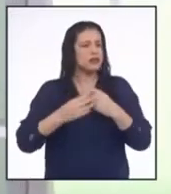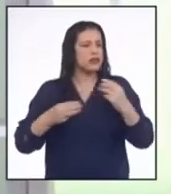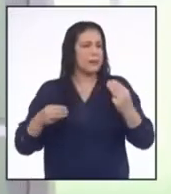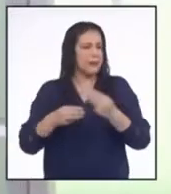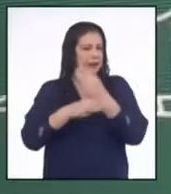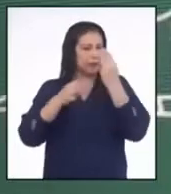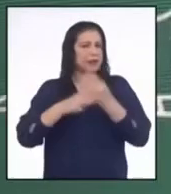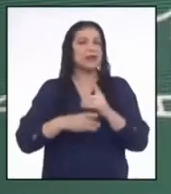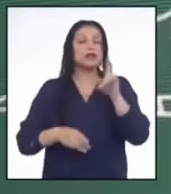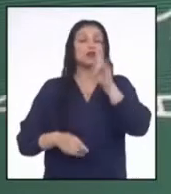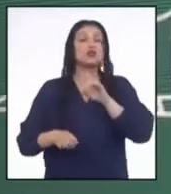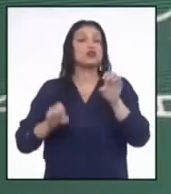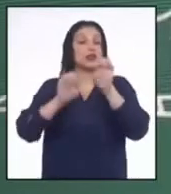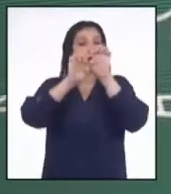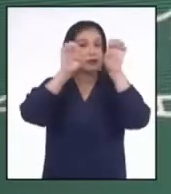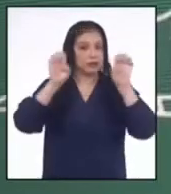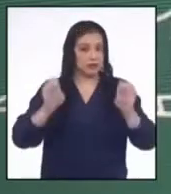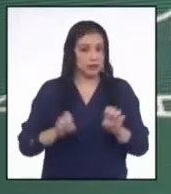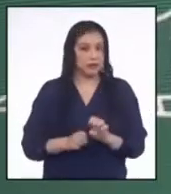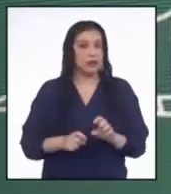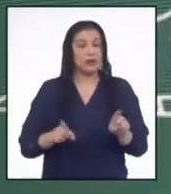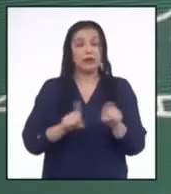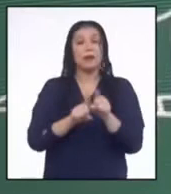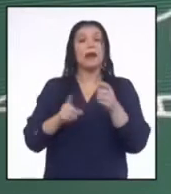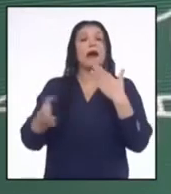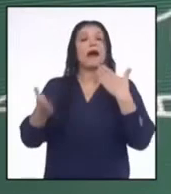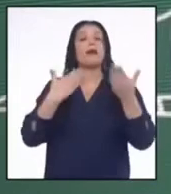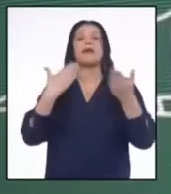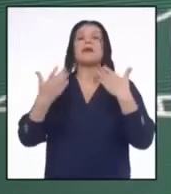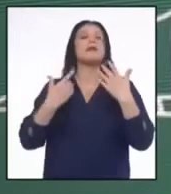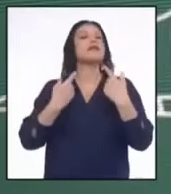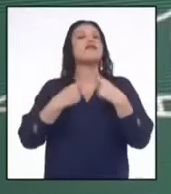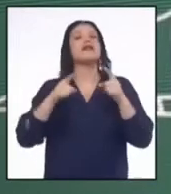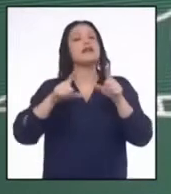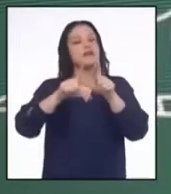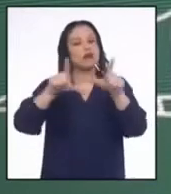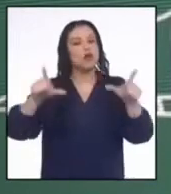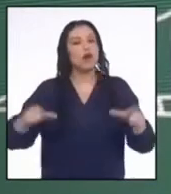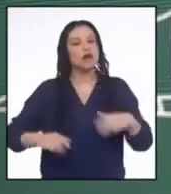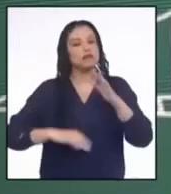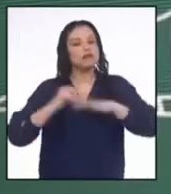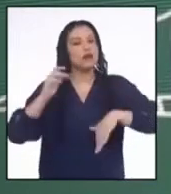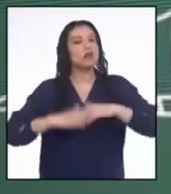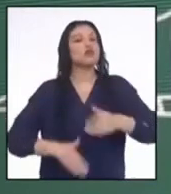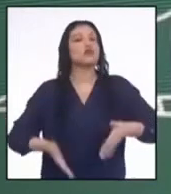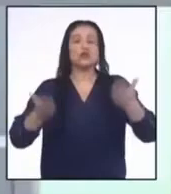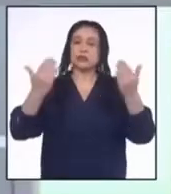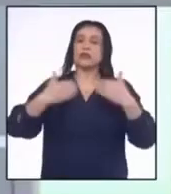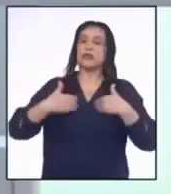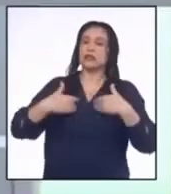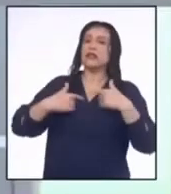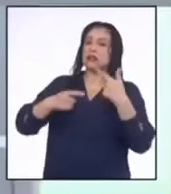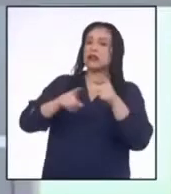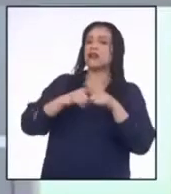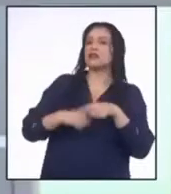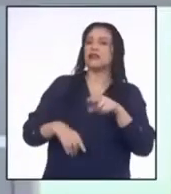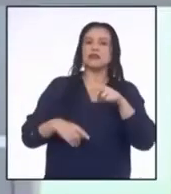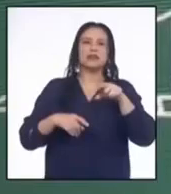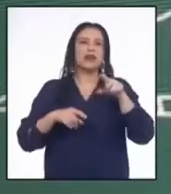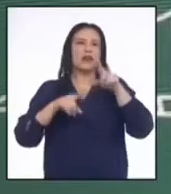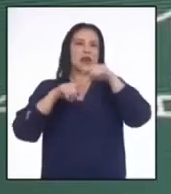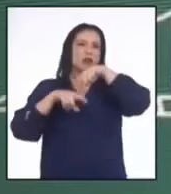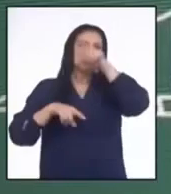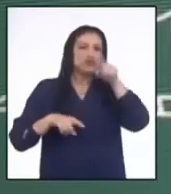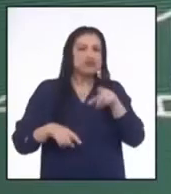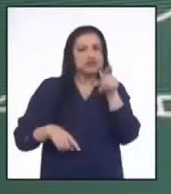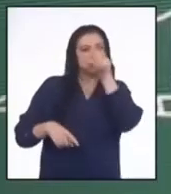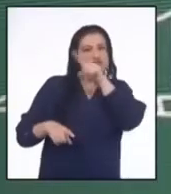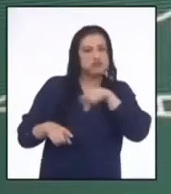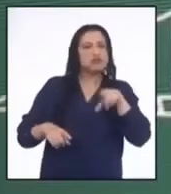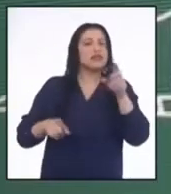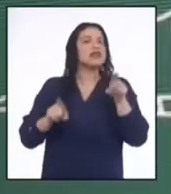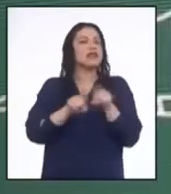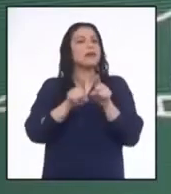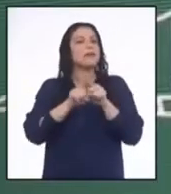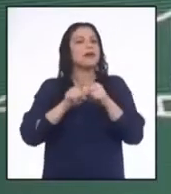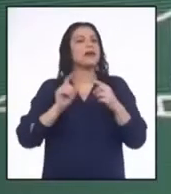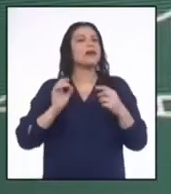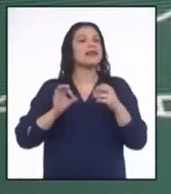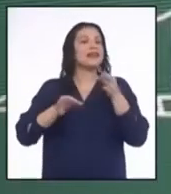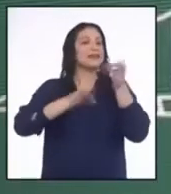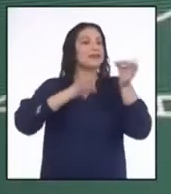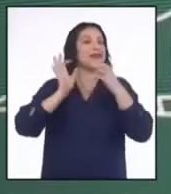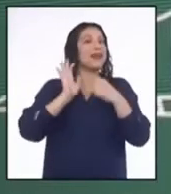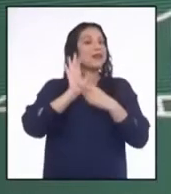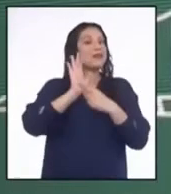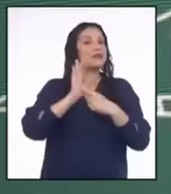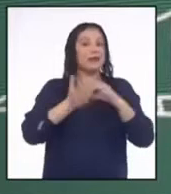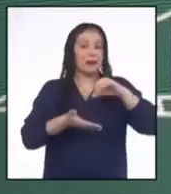las ecuaciones. Hablamos de que en muchos lugares hay construcciones que tienen esas formas geométricas. También mencionamos el circuito